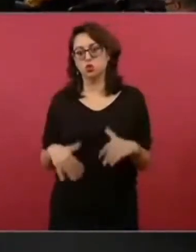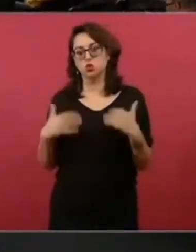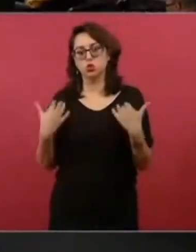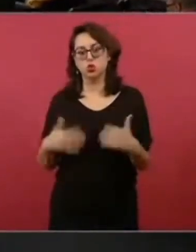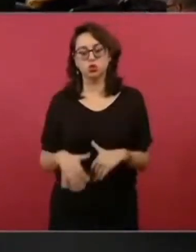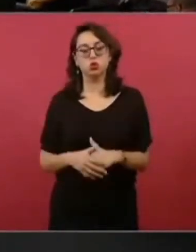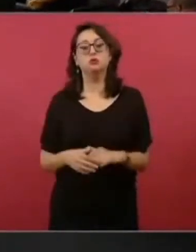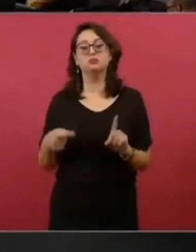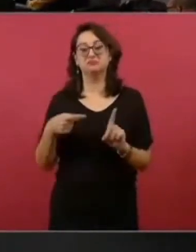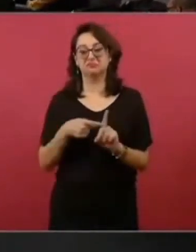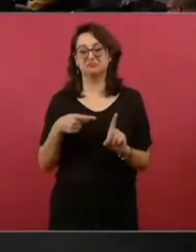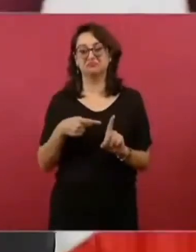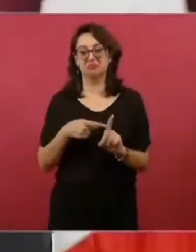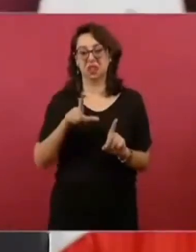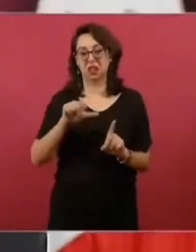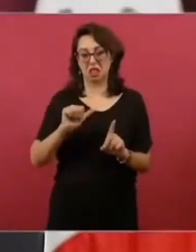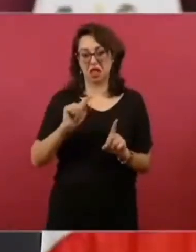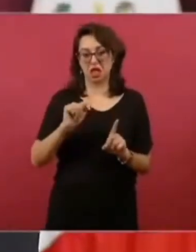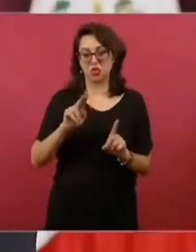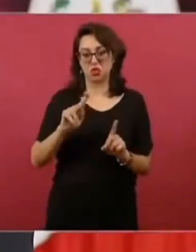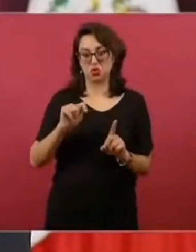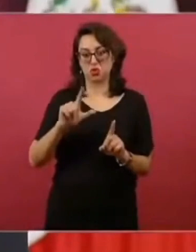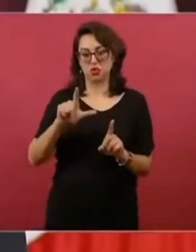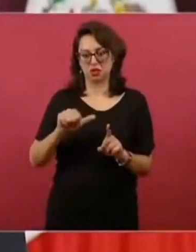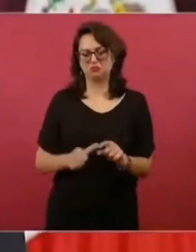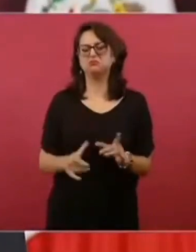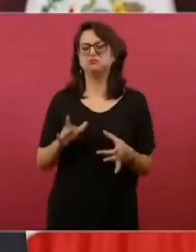había una asociación delictuosa,